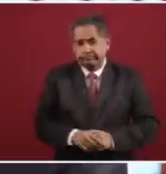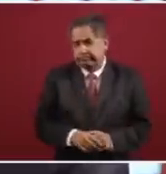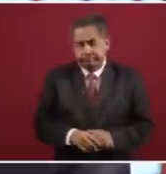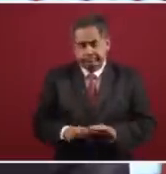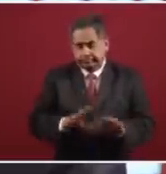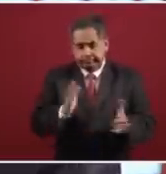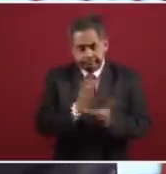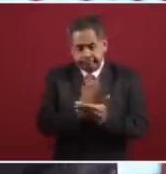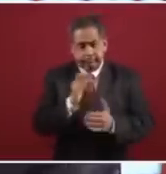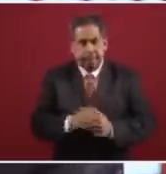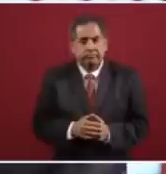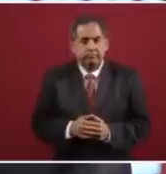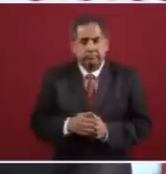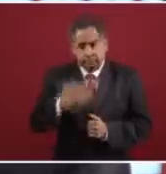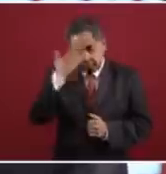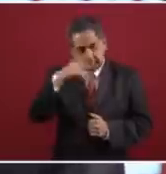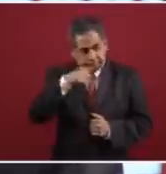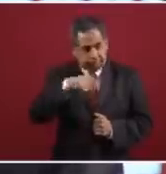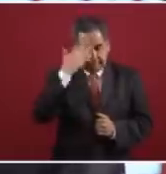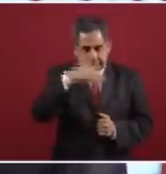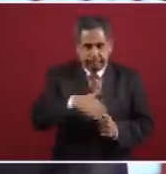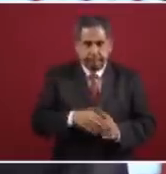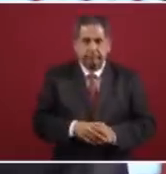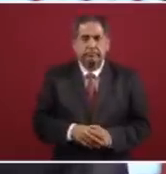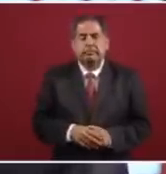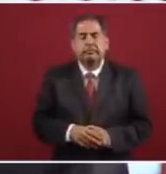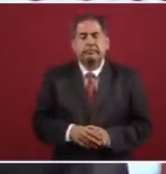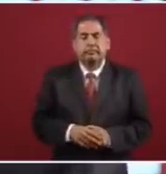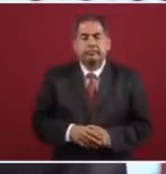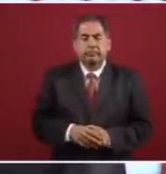Para que se sepa.